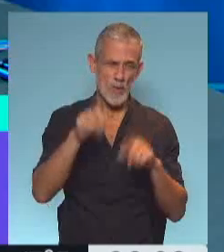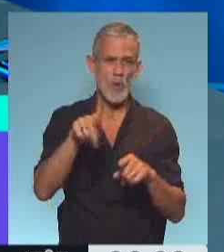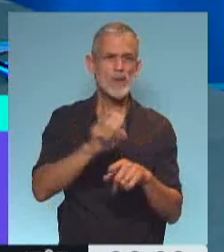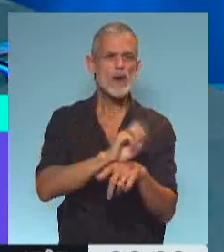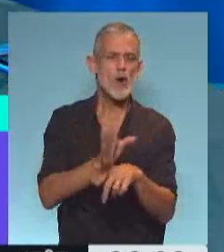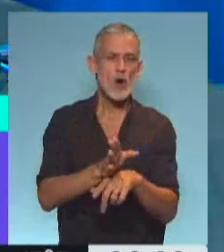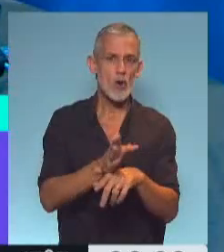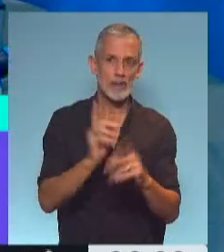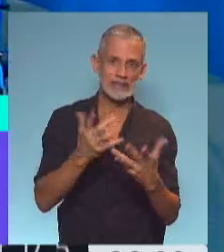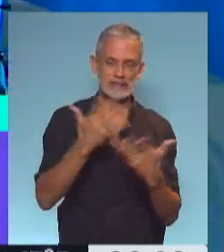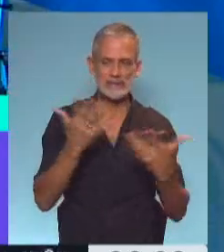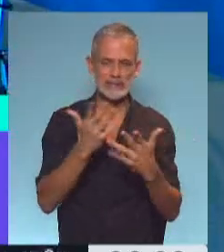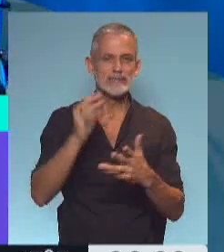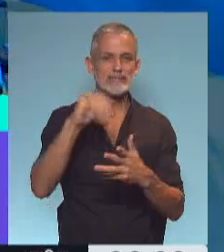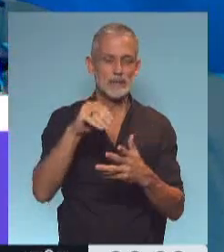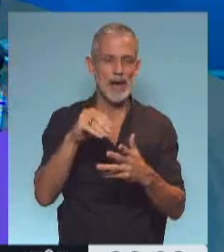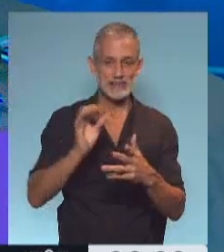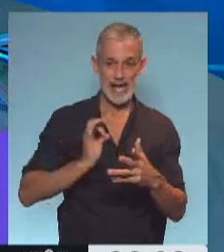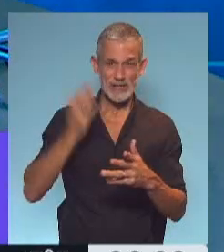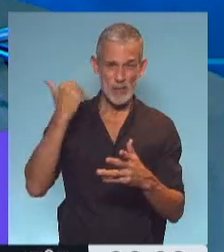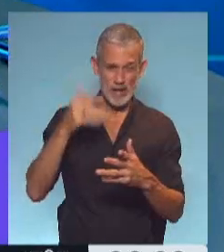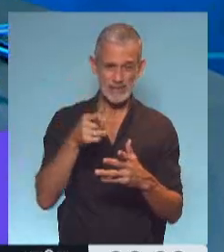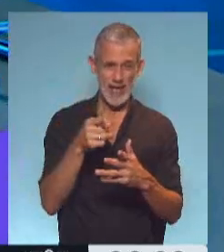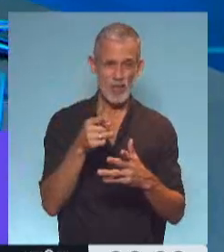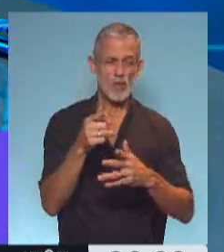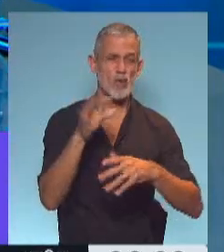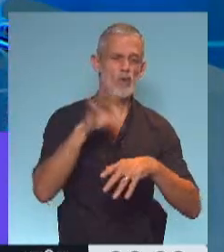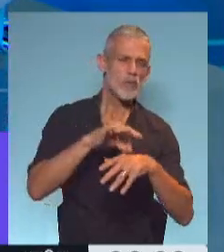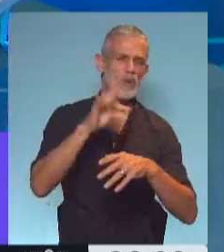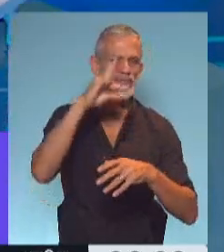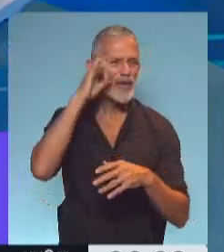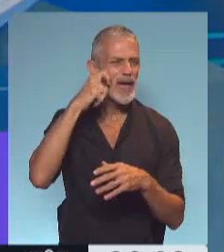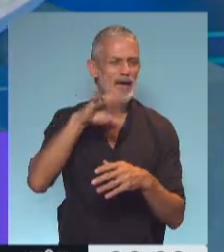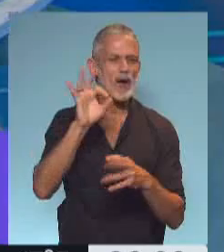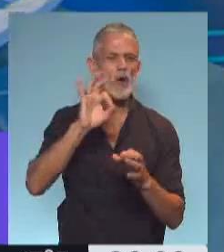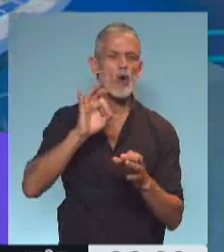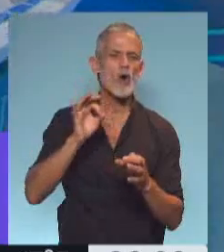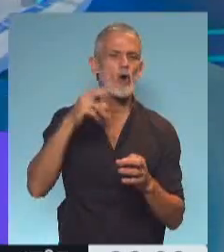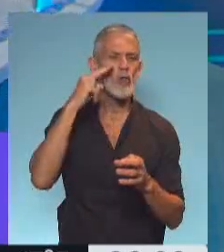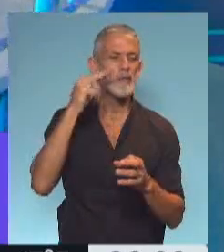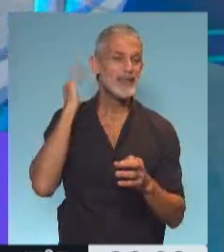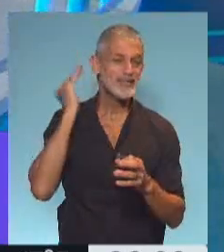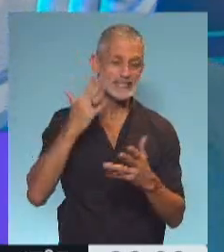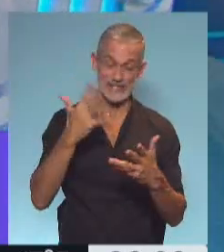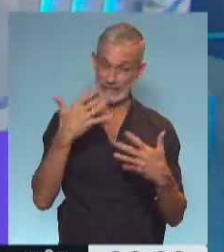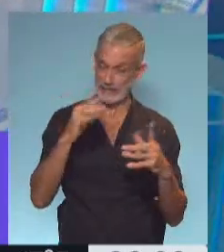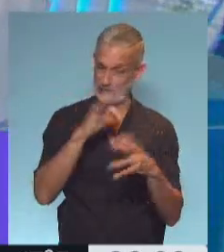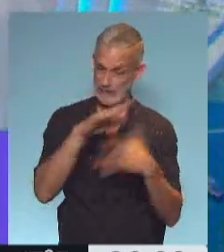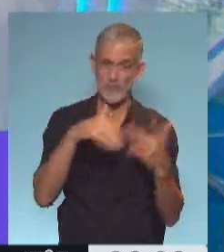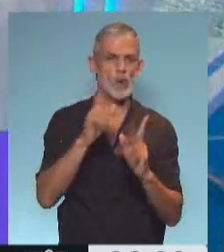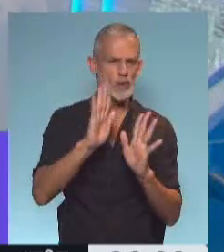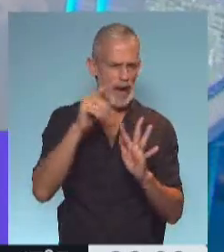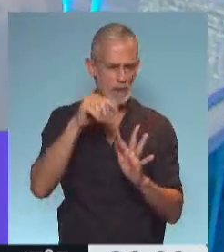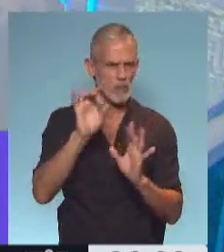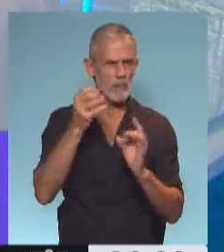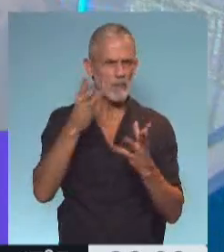como estamos, Sí. haber tenido lo mismo del año pasado o del año 16 hubiera sido muy problemático. Ahora quedó muy